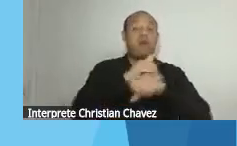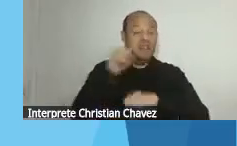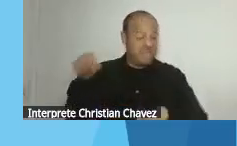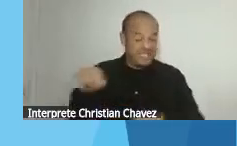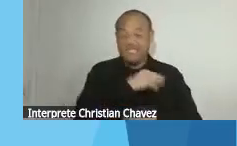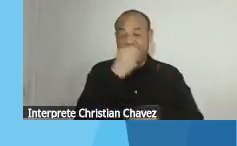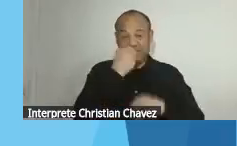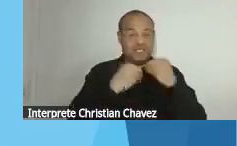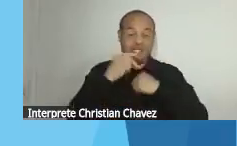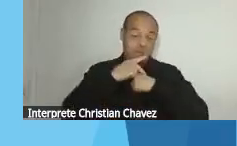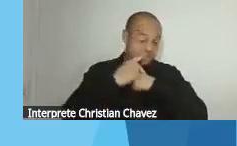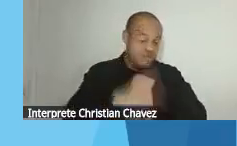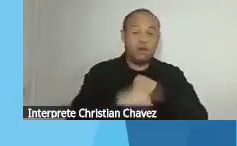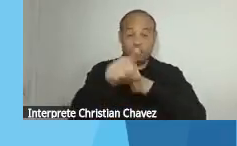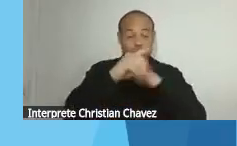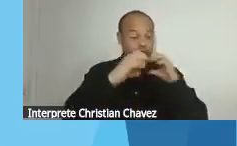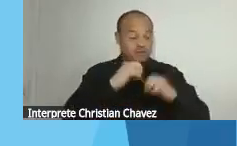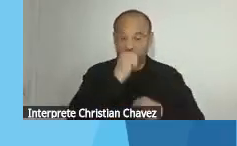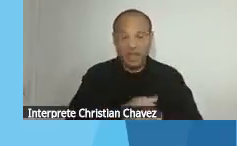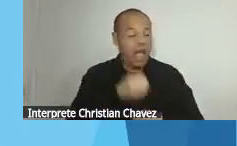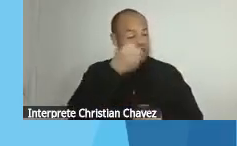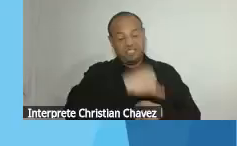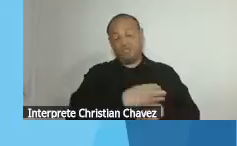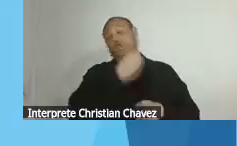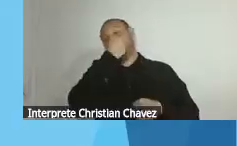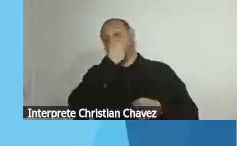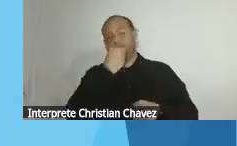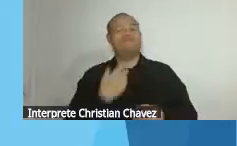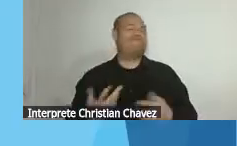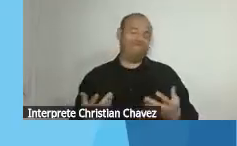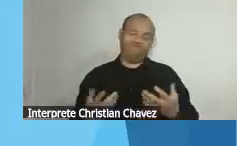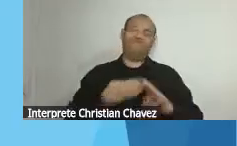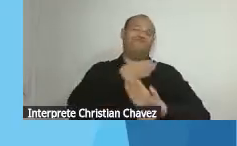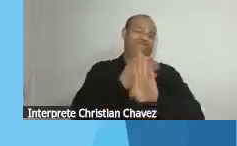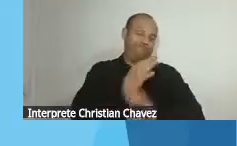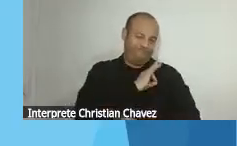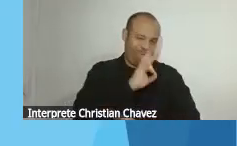esta característica de inocuidad que es muy importante.